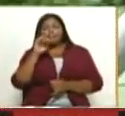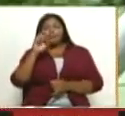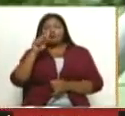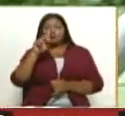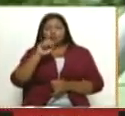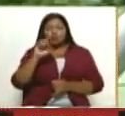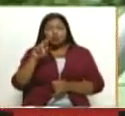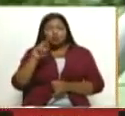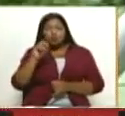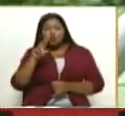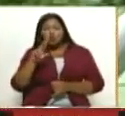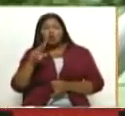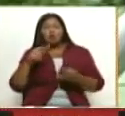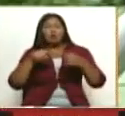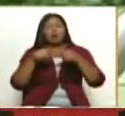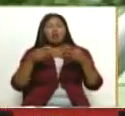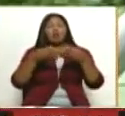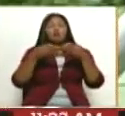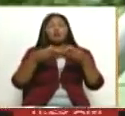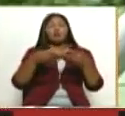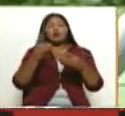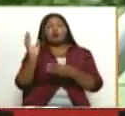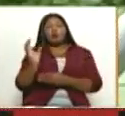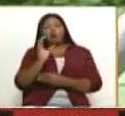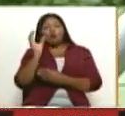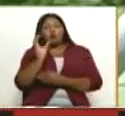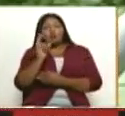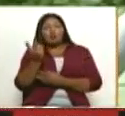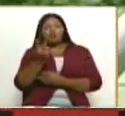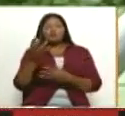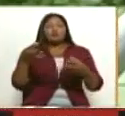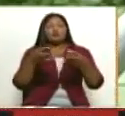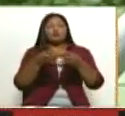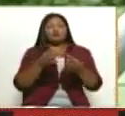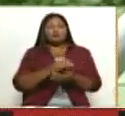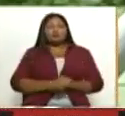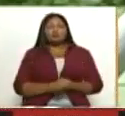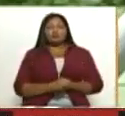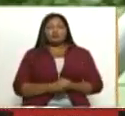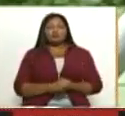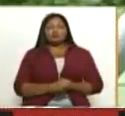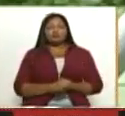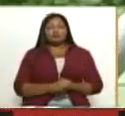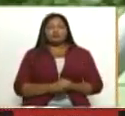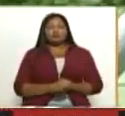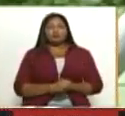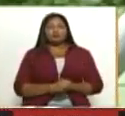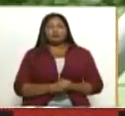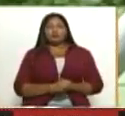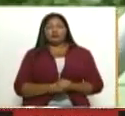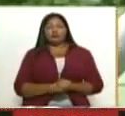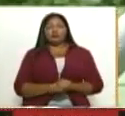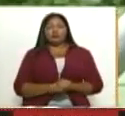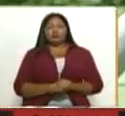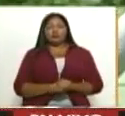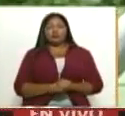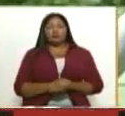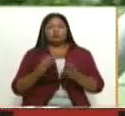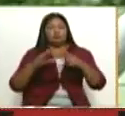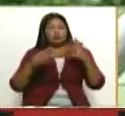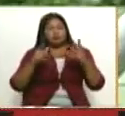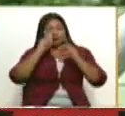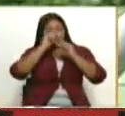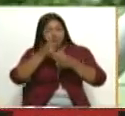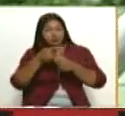el pueblo de Colombia y en especial las dos delegaciones tienen un inmenso reconocimiento y